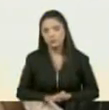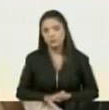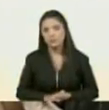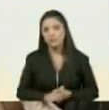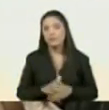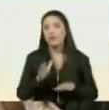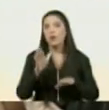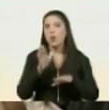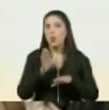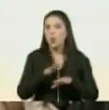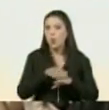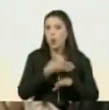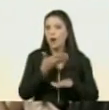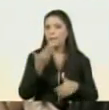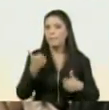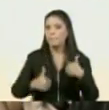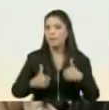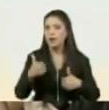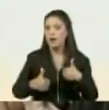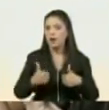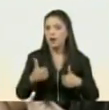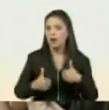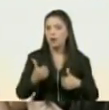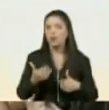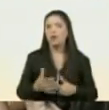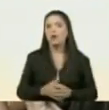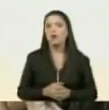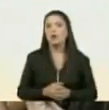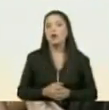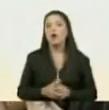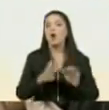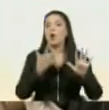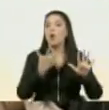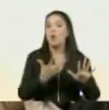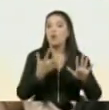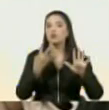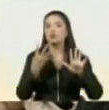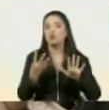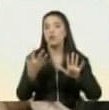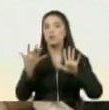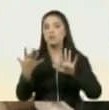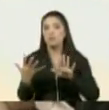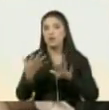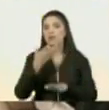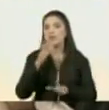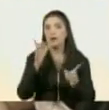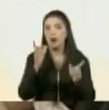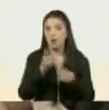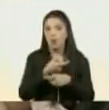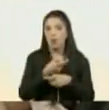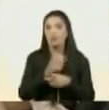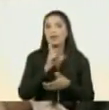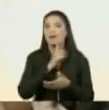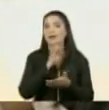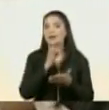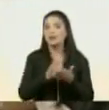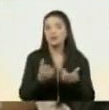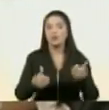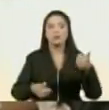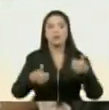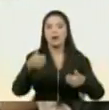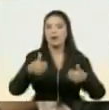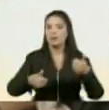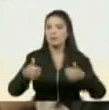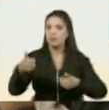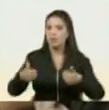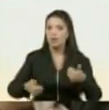Jueves, creo que es miércoles, jueves o viernes, o jueves, viernes y sábado, 8, 9 y 10 de agosto, inscripción de candidatas y candidatos